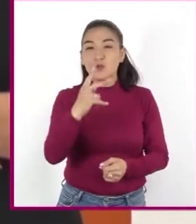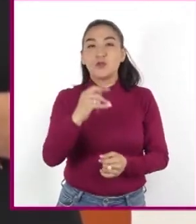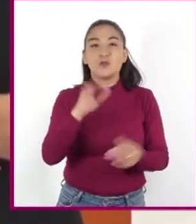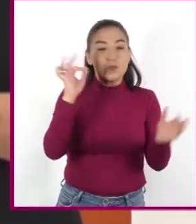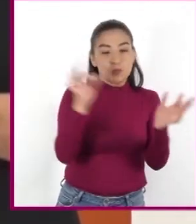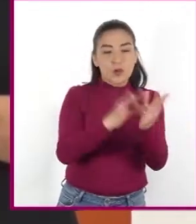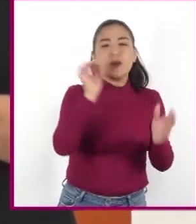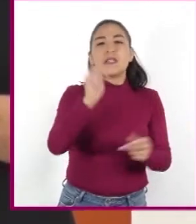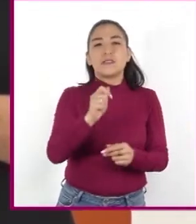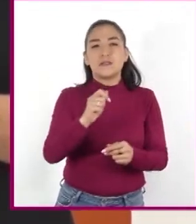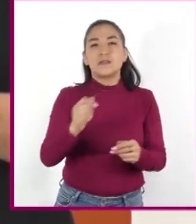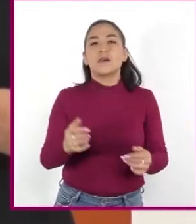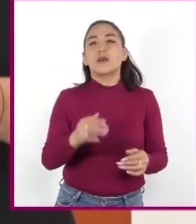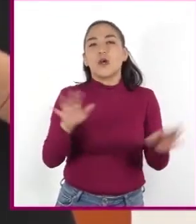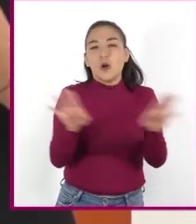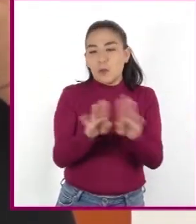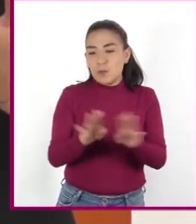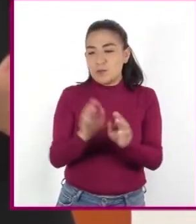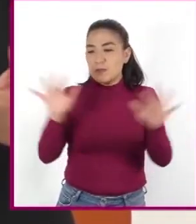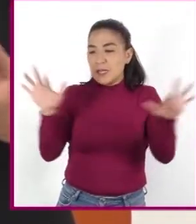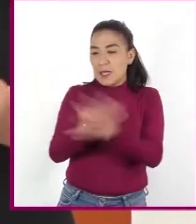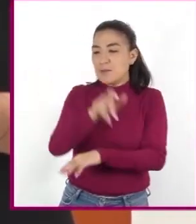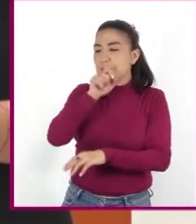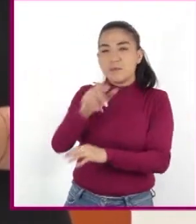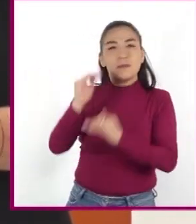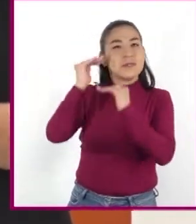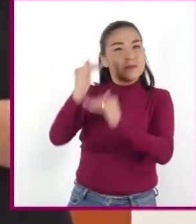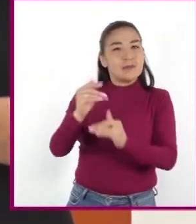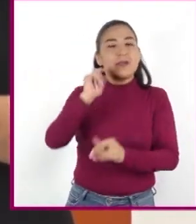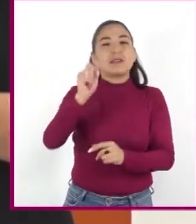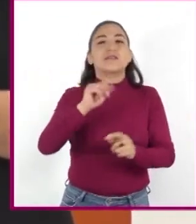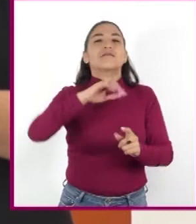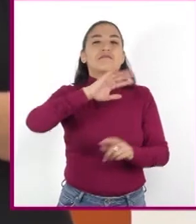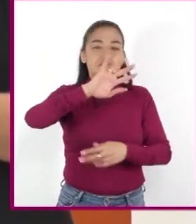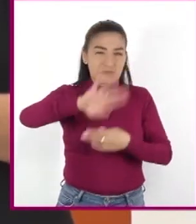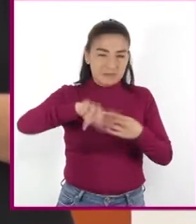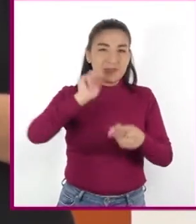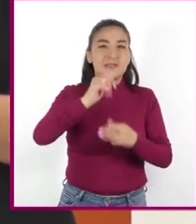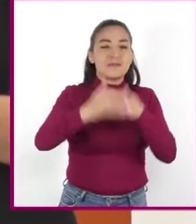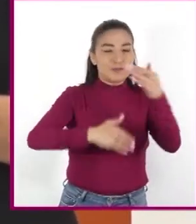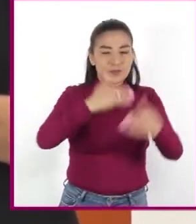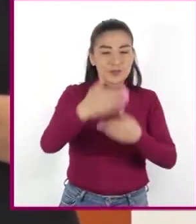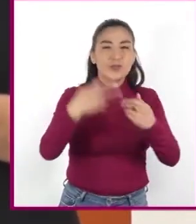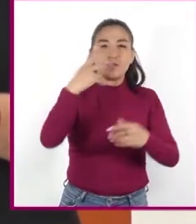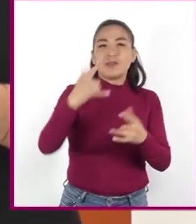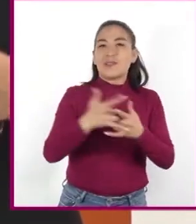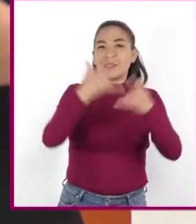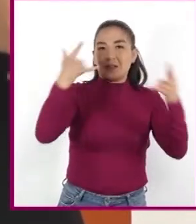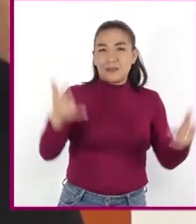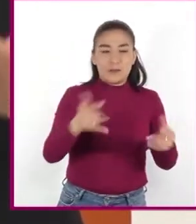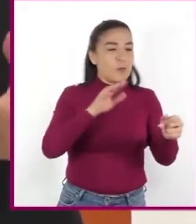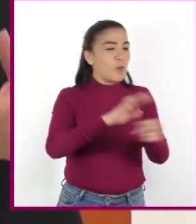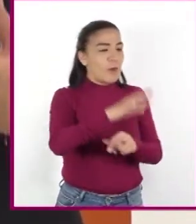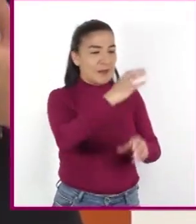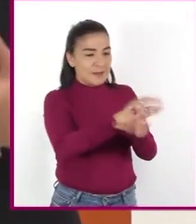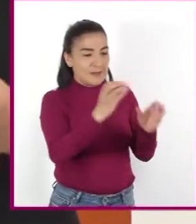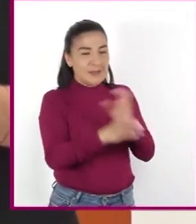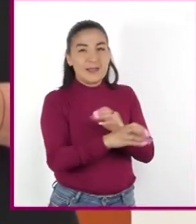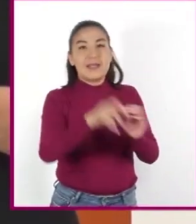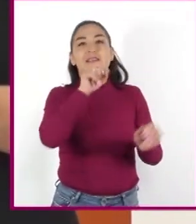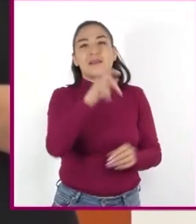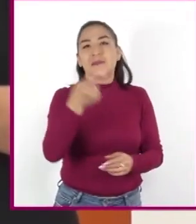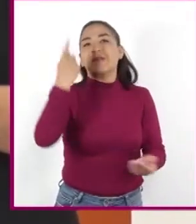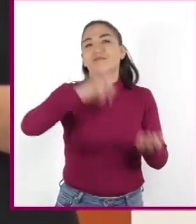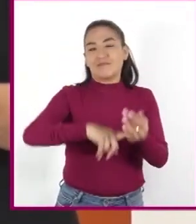qué cambios y permanencias generó el hecho o proceso histórico con el que se relaciona el objeto y su impacto en